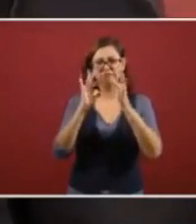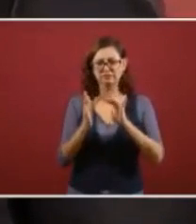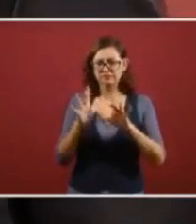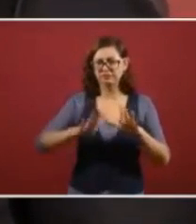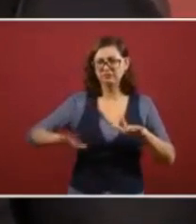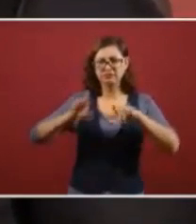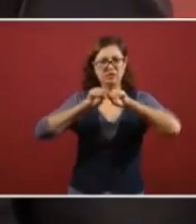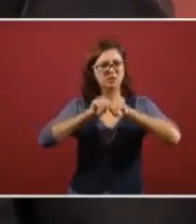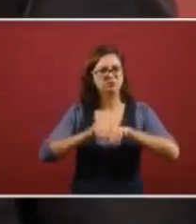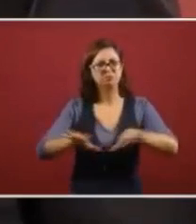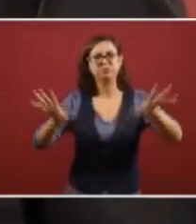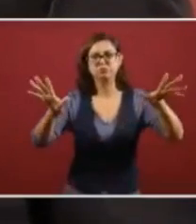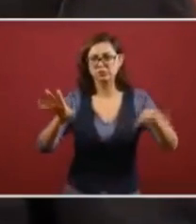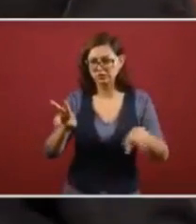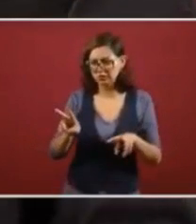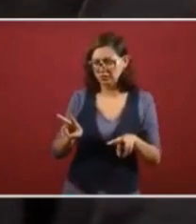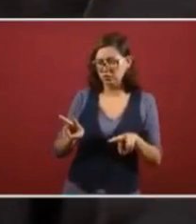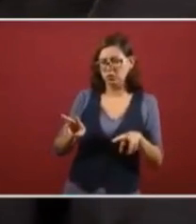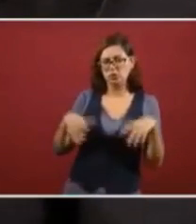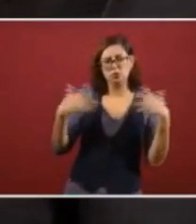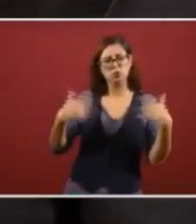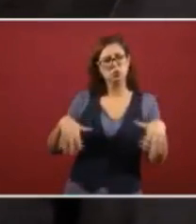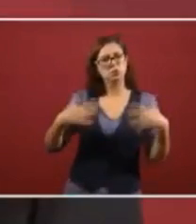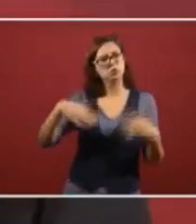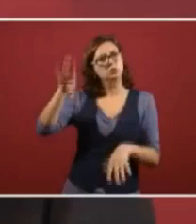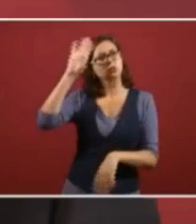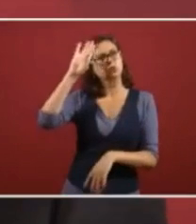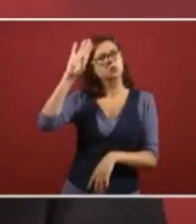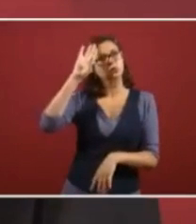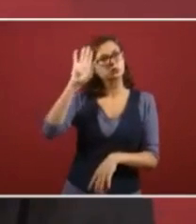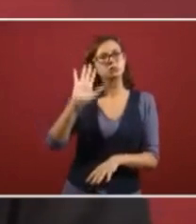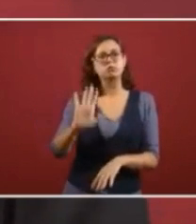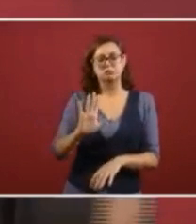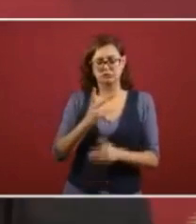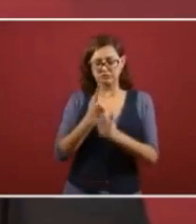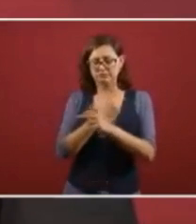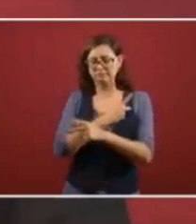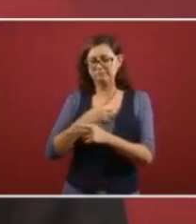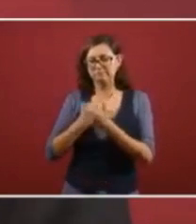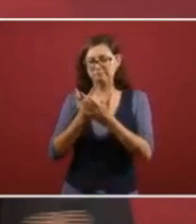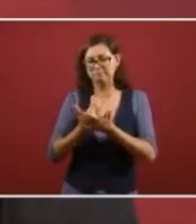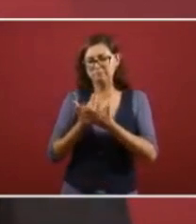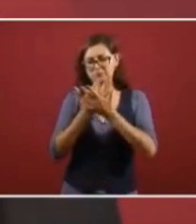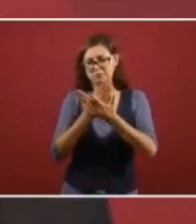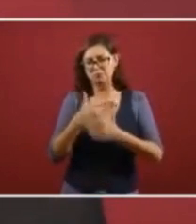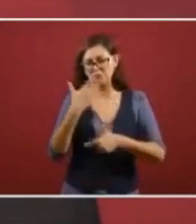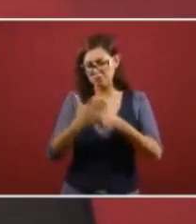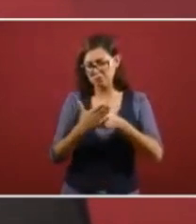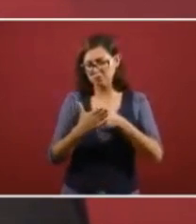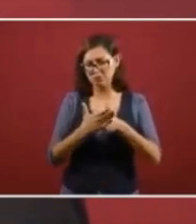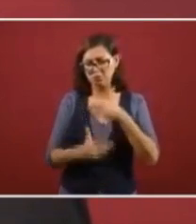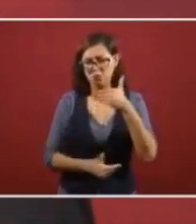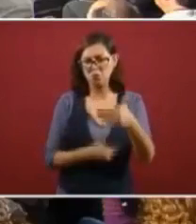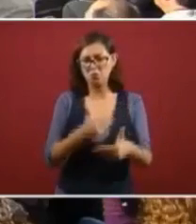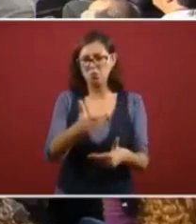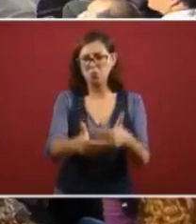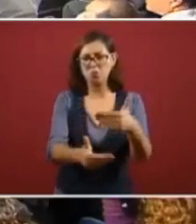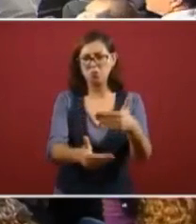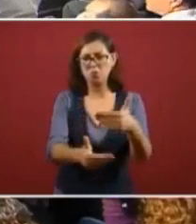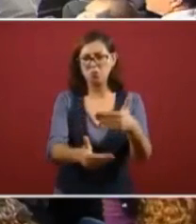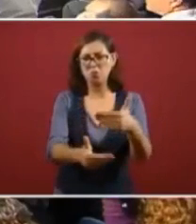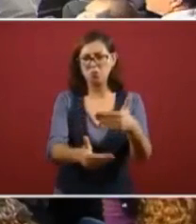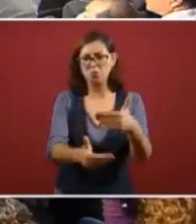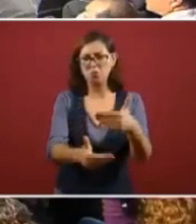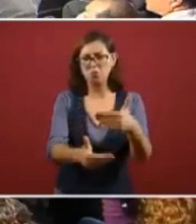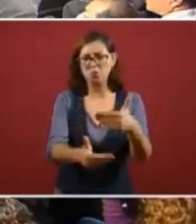fuerte entonces tenemos que esperar a ver qué va a suceder y la siguiente pregunta